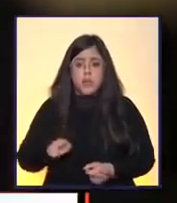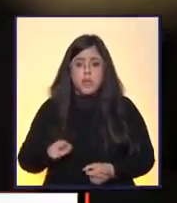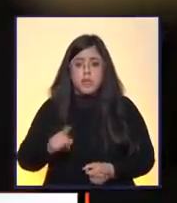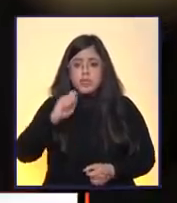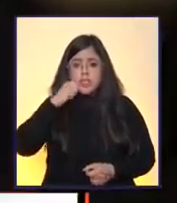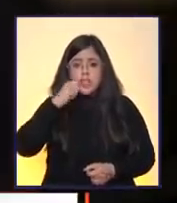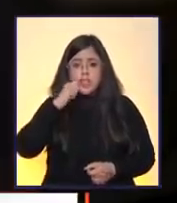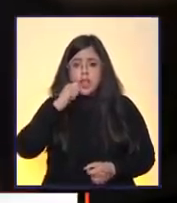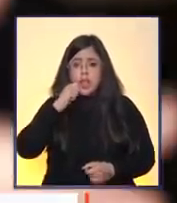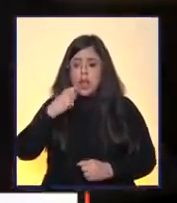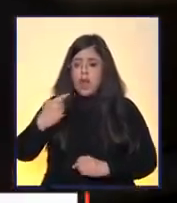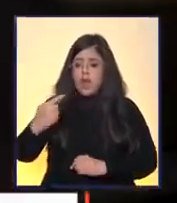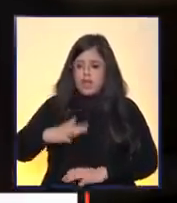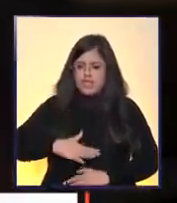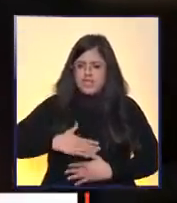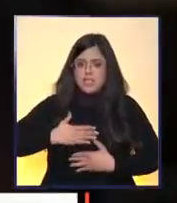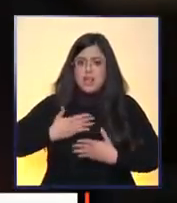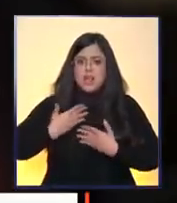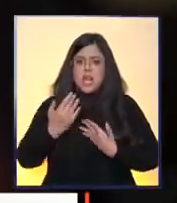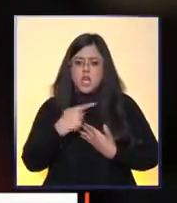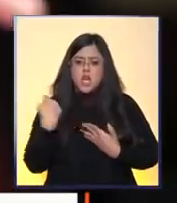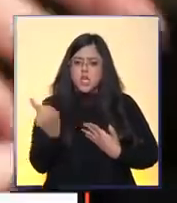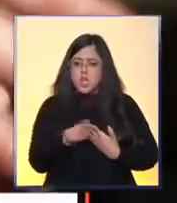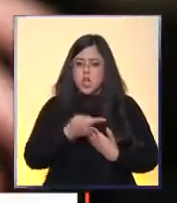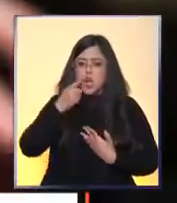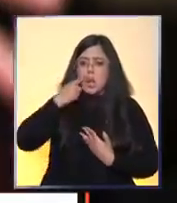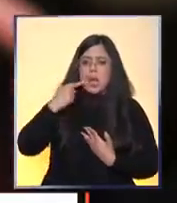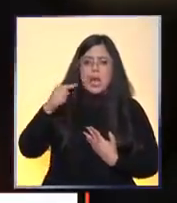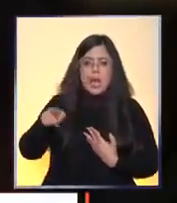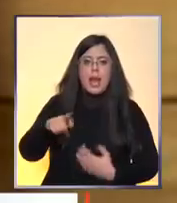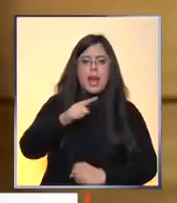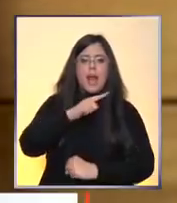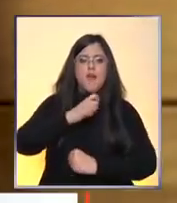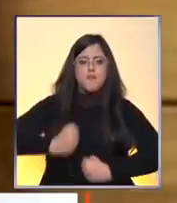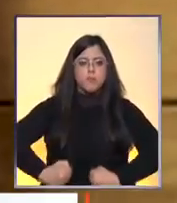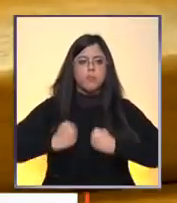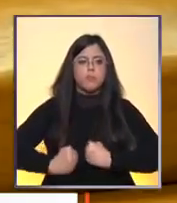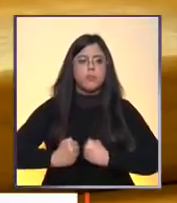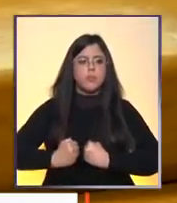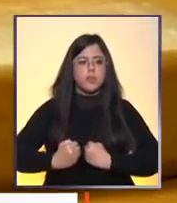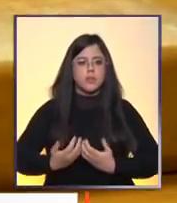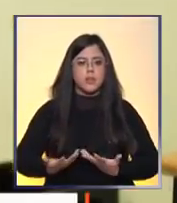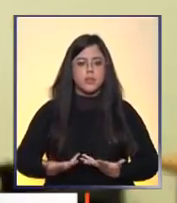doblegados, hacernos sentir que él tenía el poder. Siempre fue así.